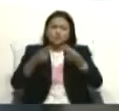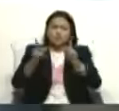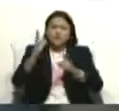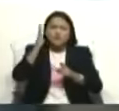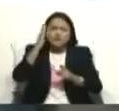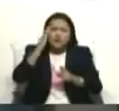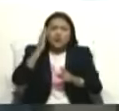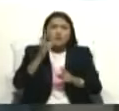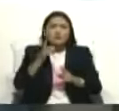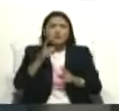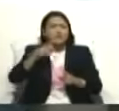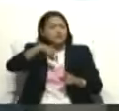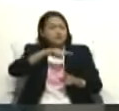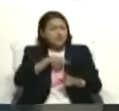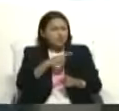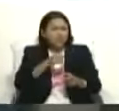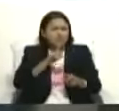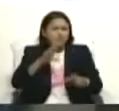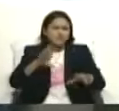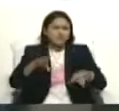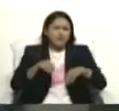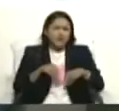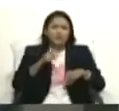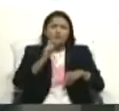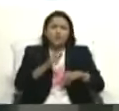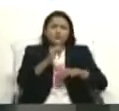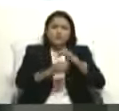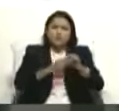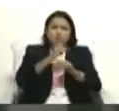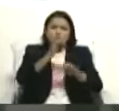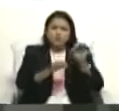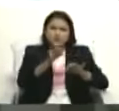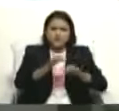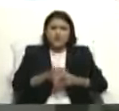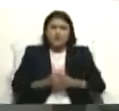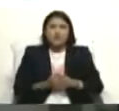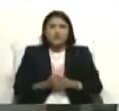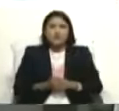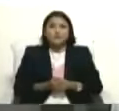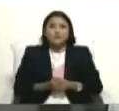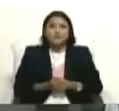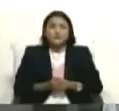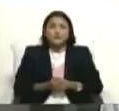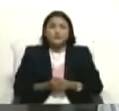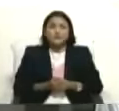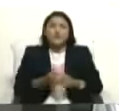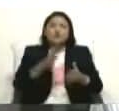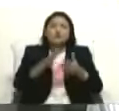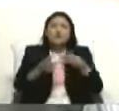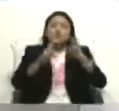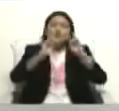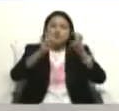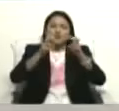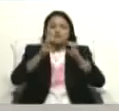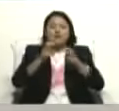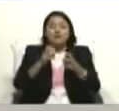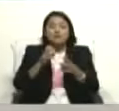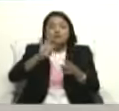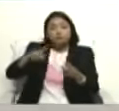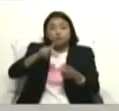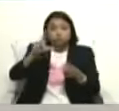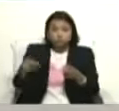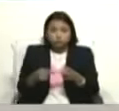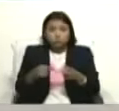nuestra postura de no reconocer la jurisdicción obligatoria de la Corte sobre la controversia territorial,